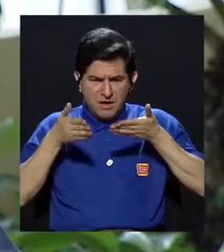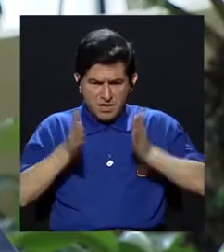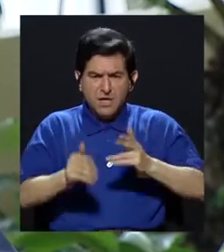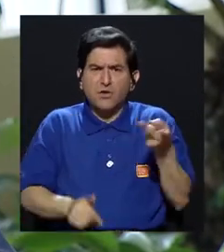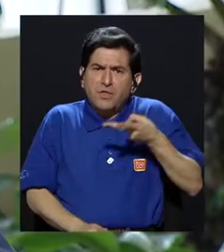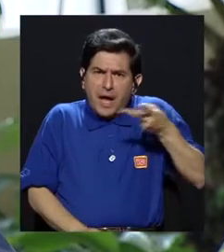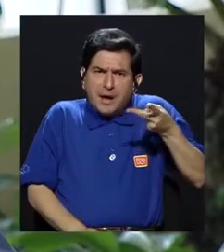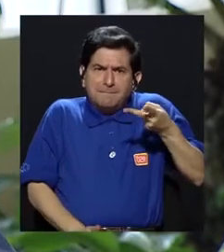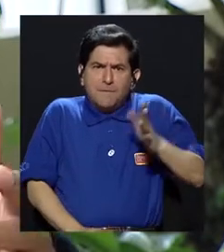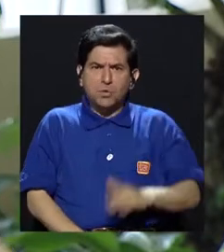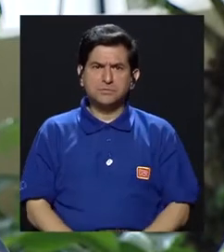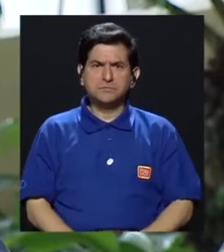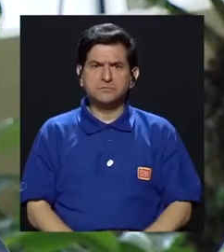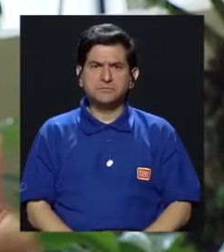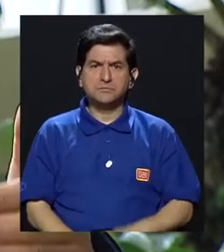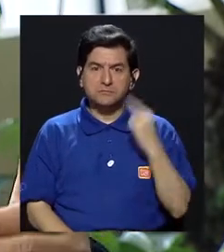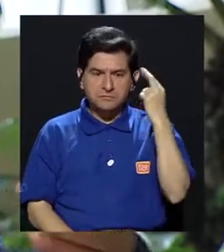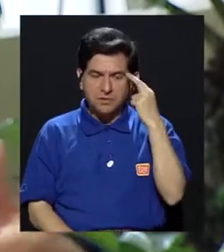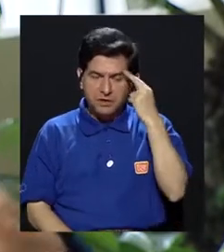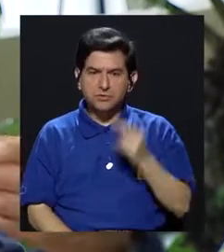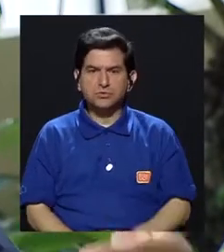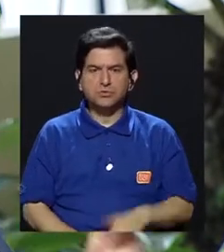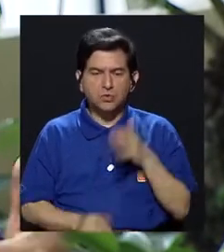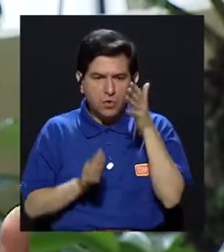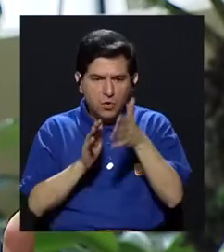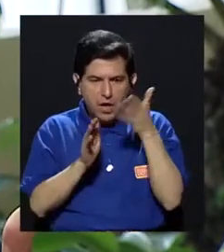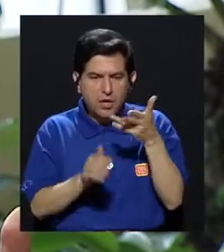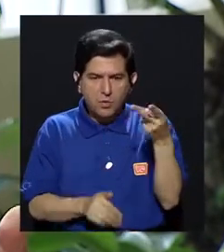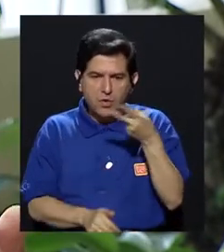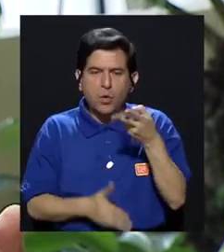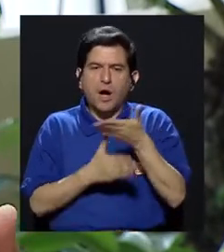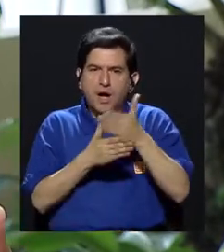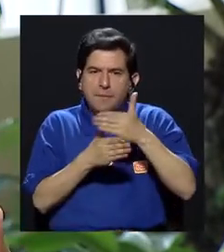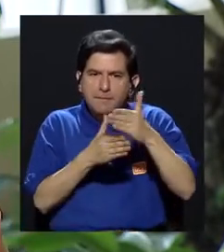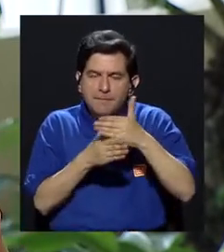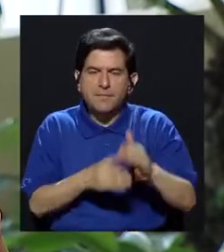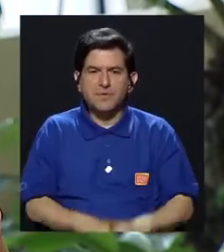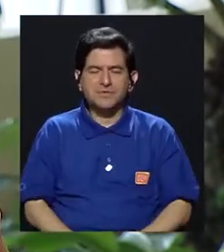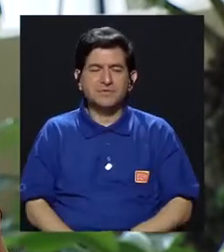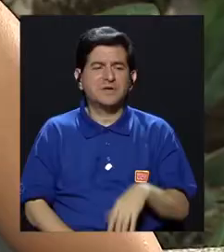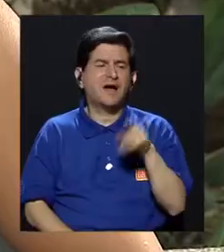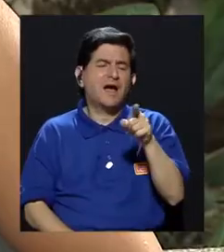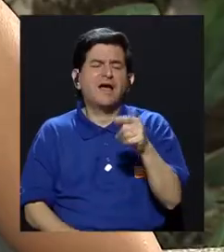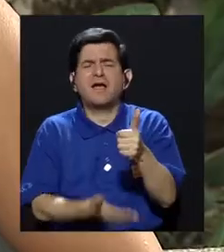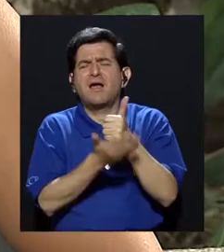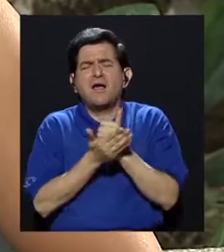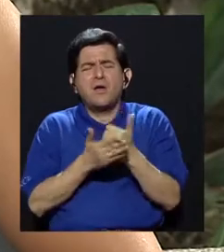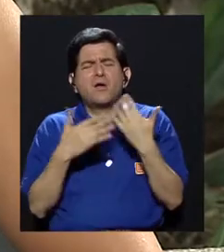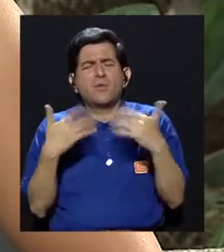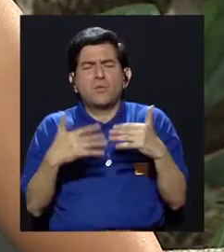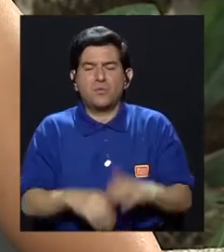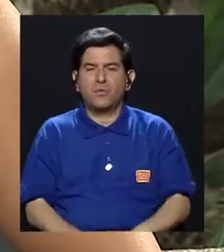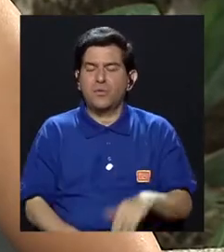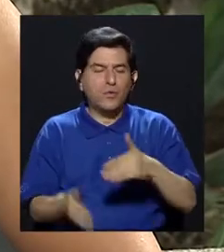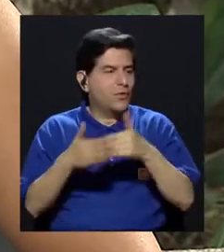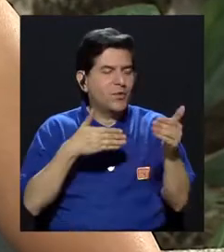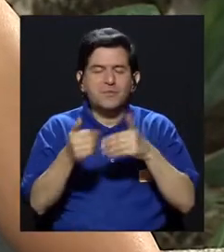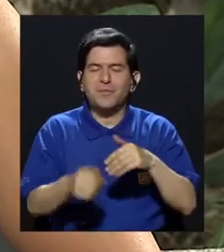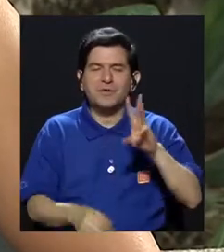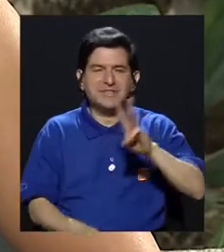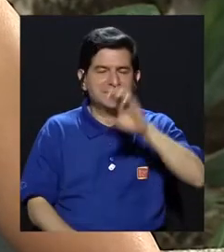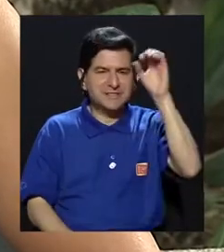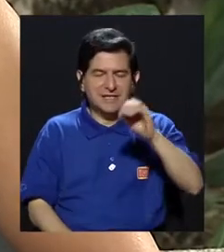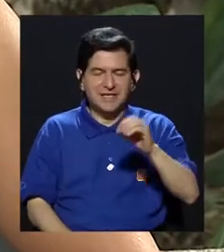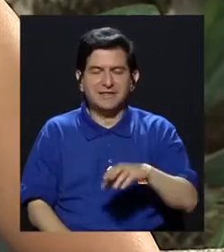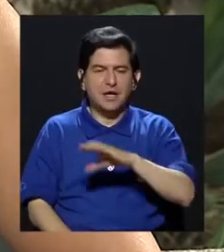de los dos. Uh-huh. El hijo es de los dos, por lo tanto, el cuidado se reparte entre los dos. Sí, la frase, él me ayuda mucho. No importa si uh-huh. tengo el 60%